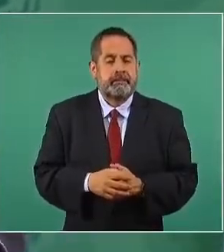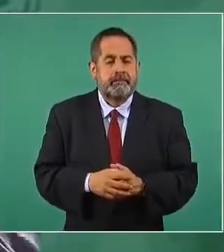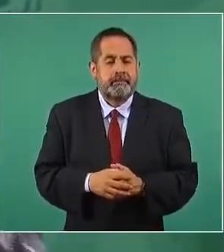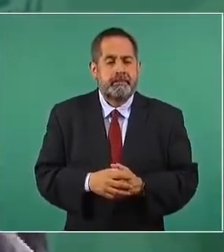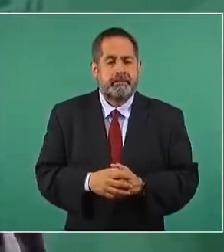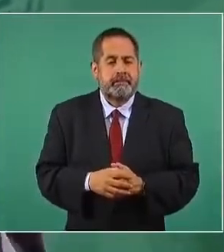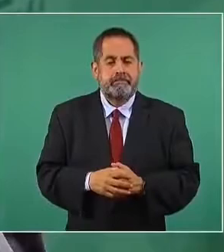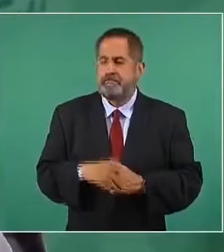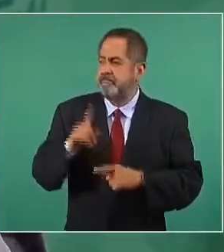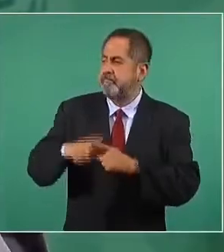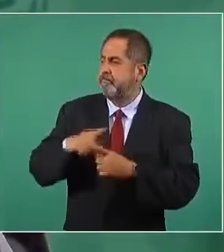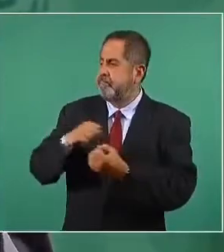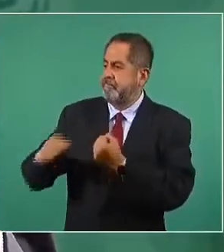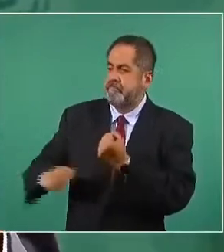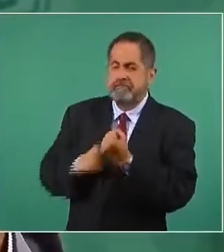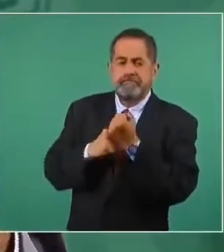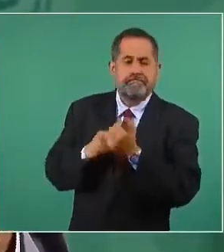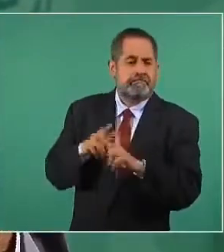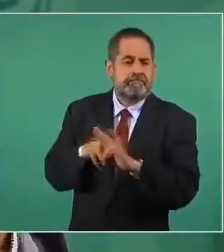quedó sin base